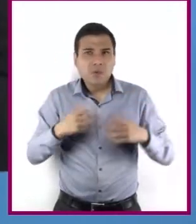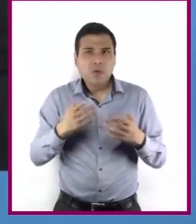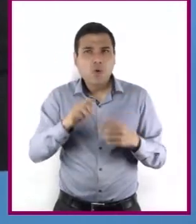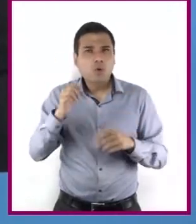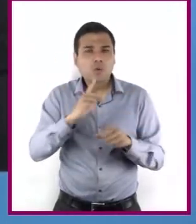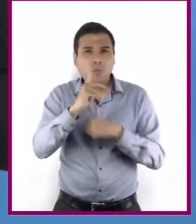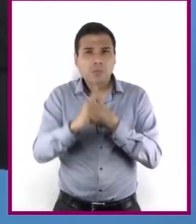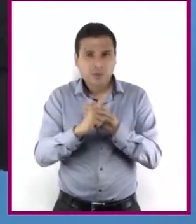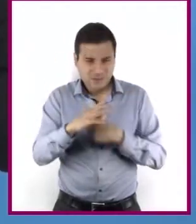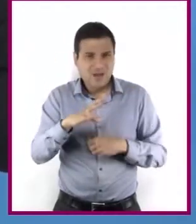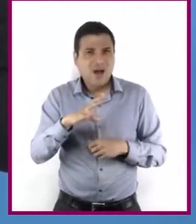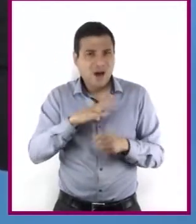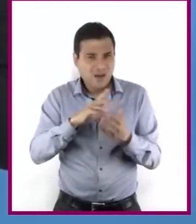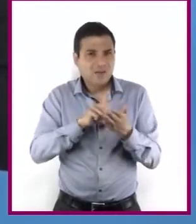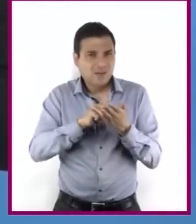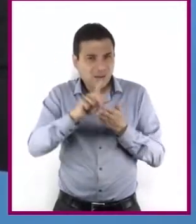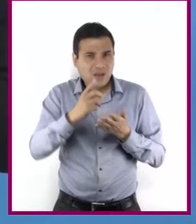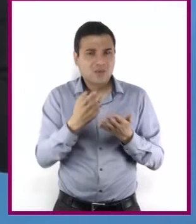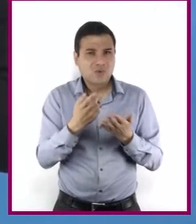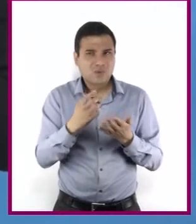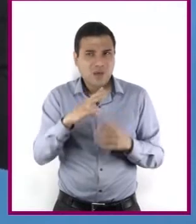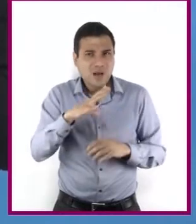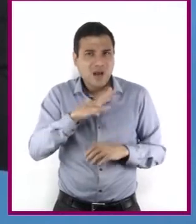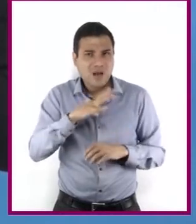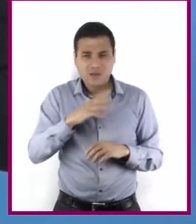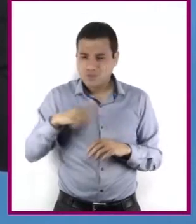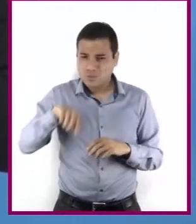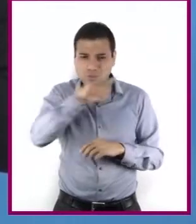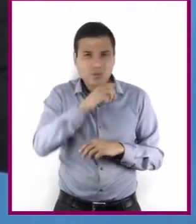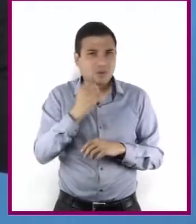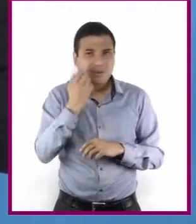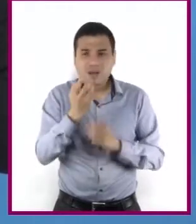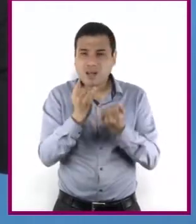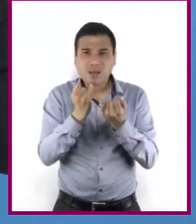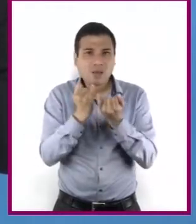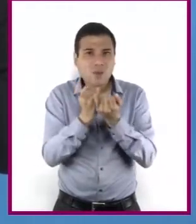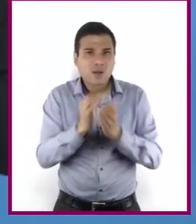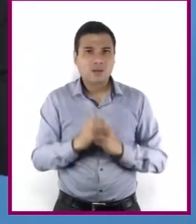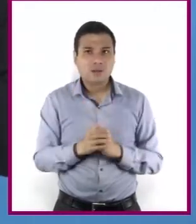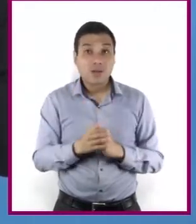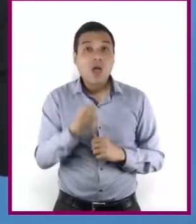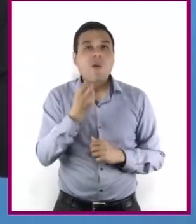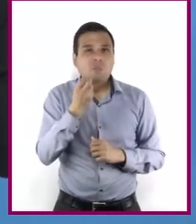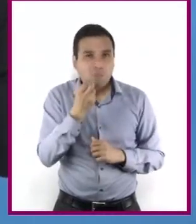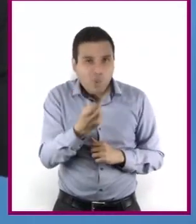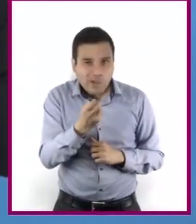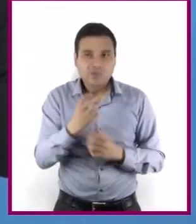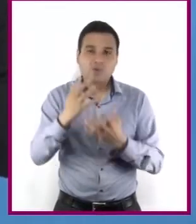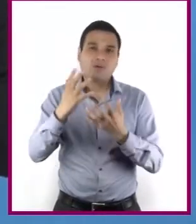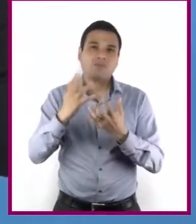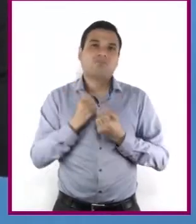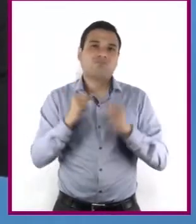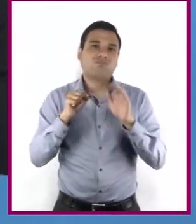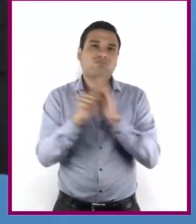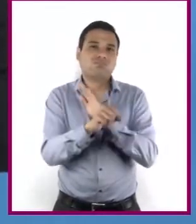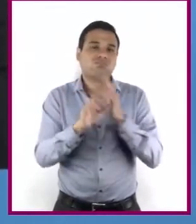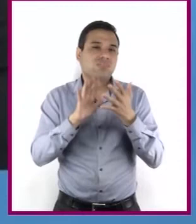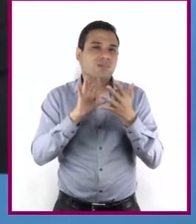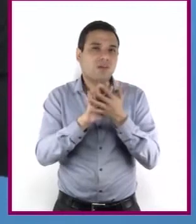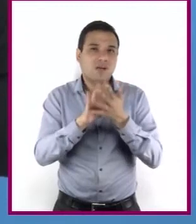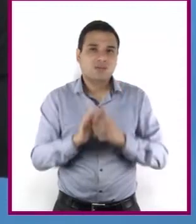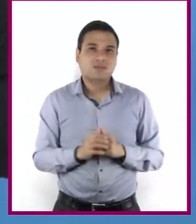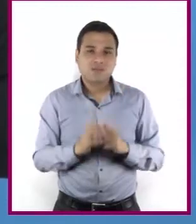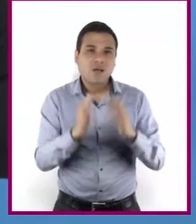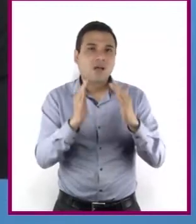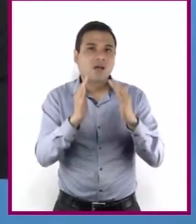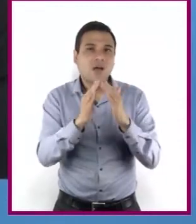lugares. Esta es la razón que explica por qué somos prisioneros, por qué estamos tan lejos de casa y por